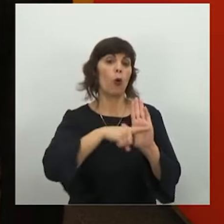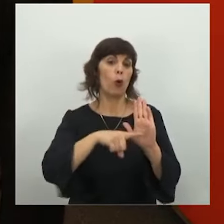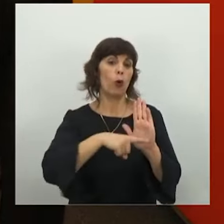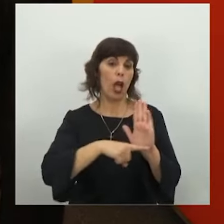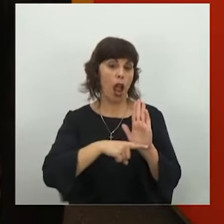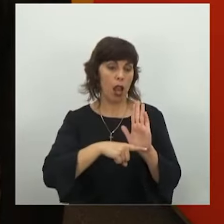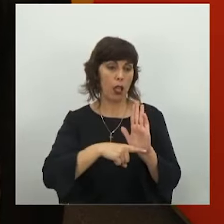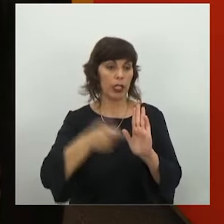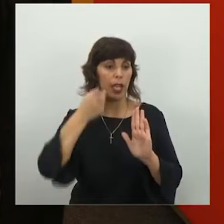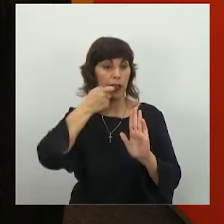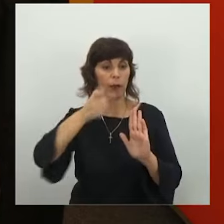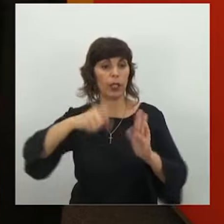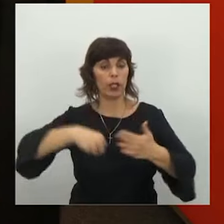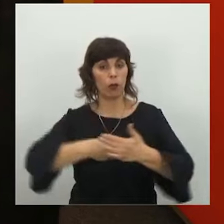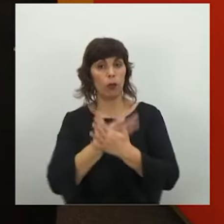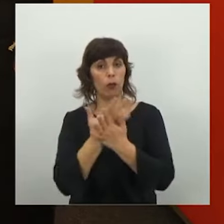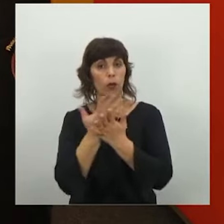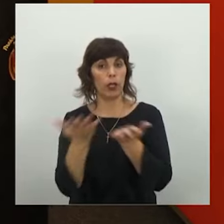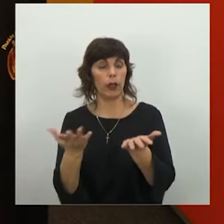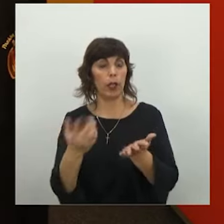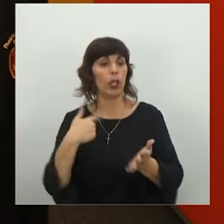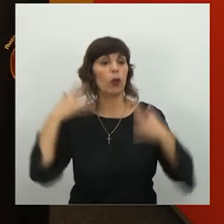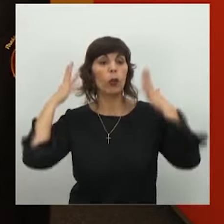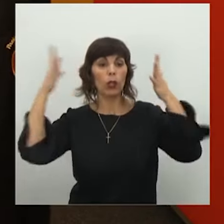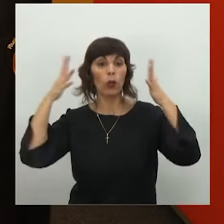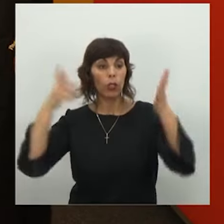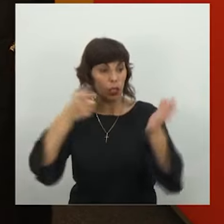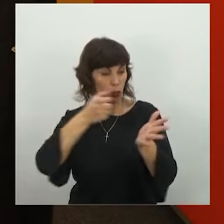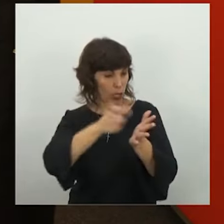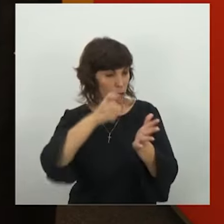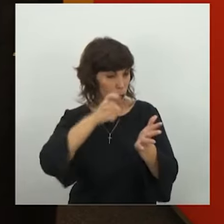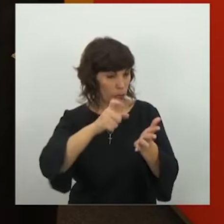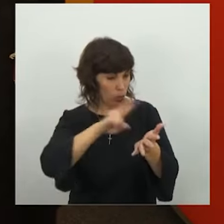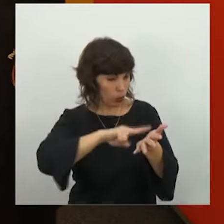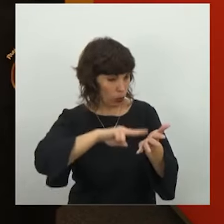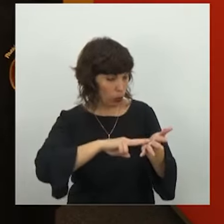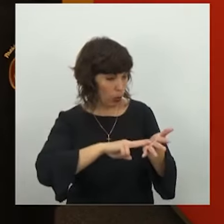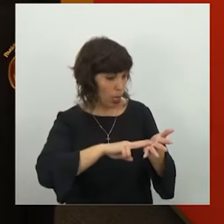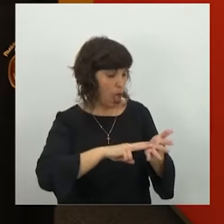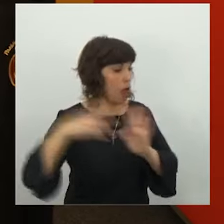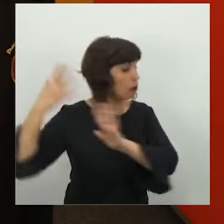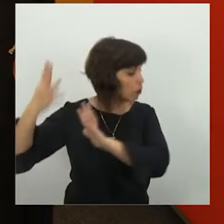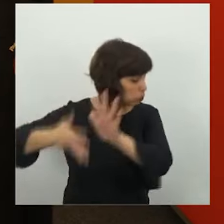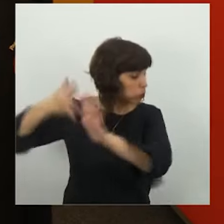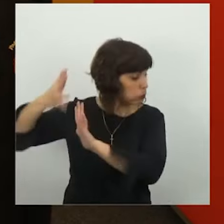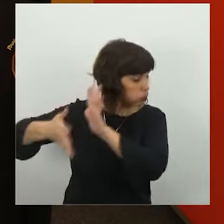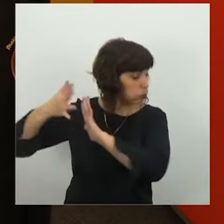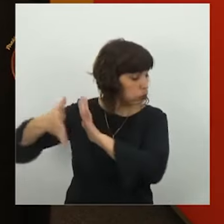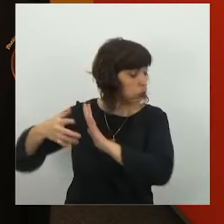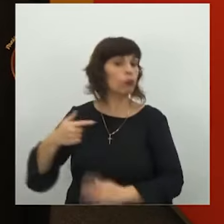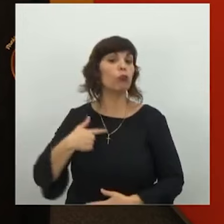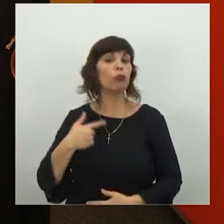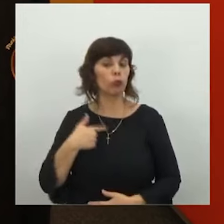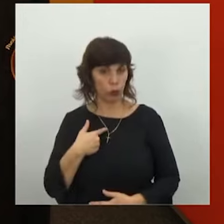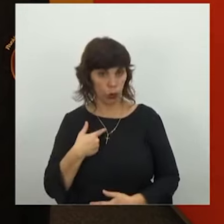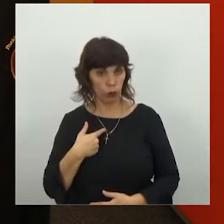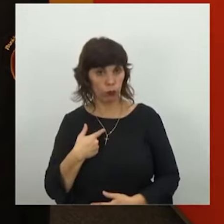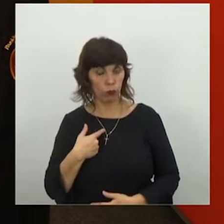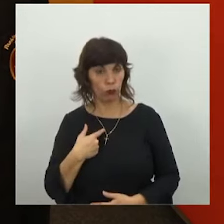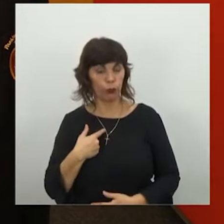aconsejo de leer en voz alta esos versículos de la gracia. Me he hecho el trabajo,